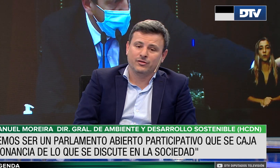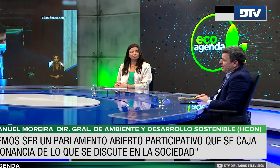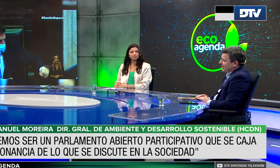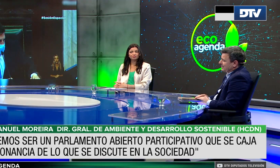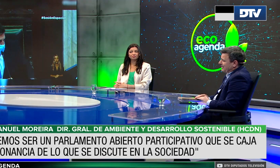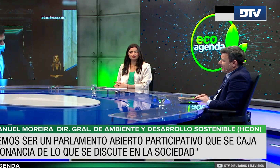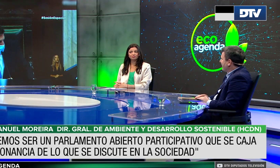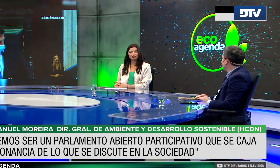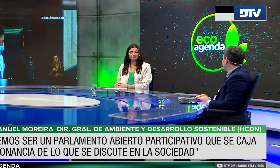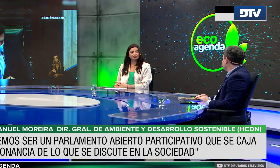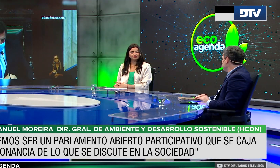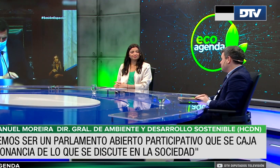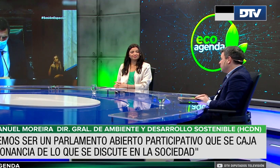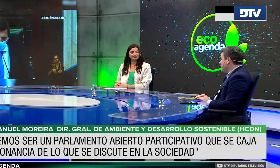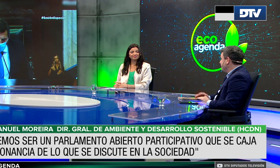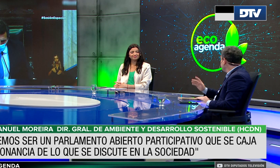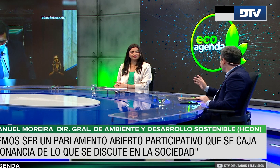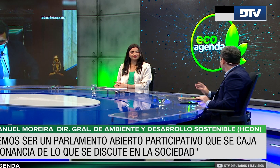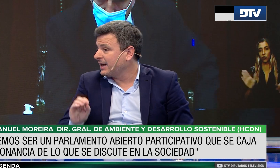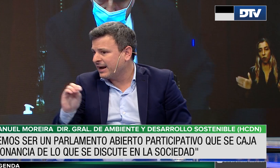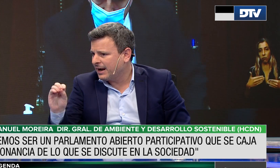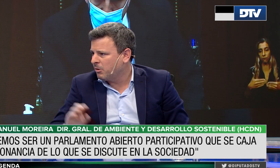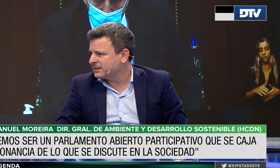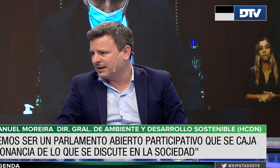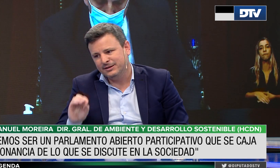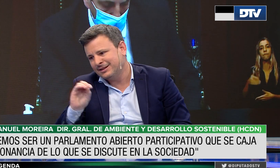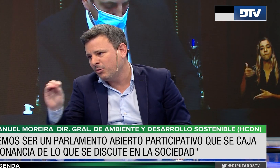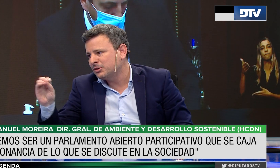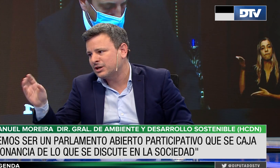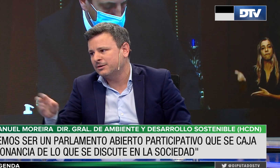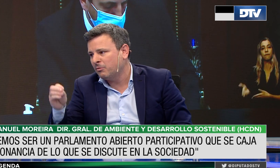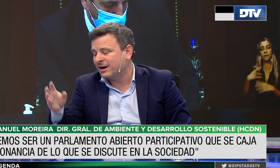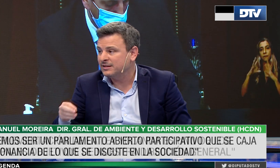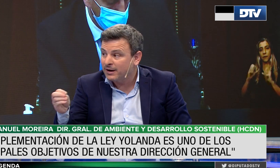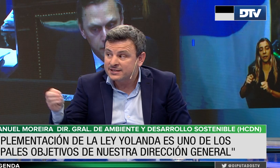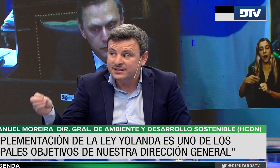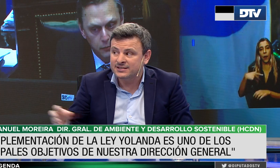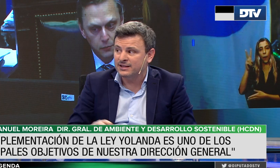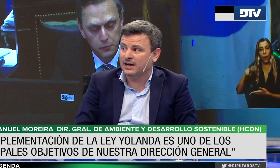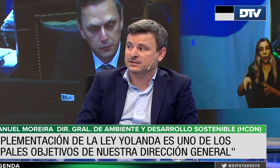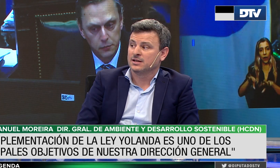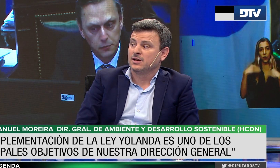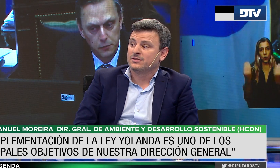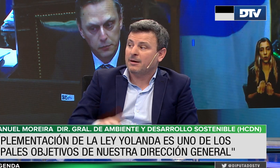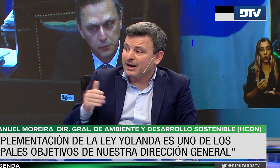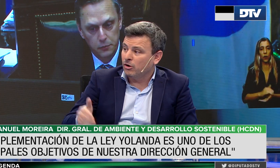dentro de la casa, la verdad que fue una satisfacción muy grande, que arrancamos básicamente, te cuento, ya llevamos casi más de